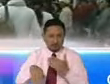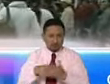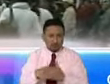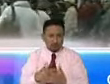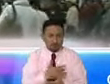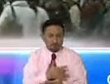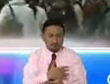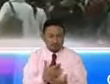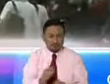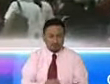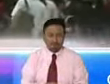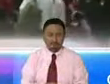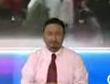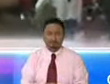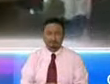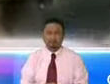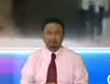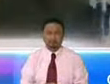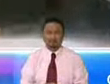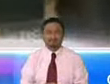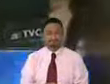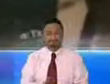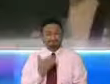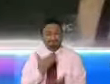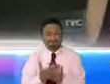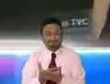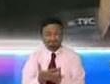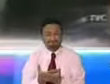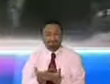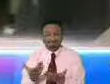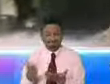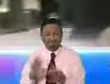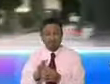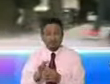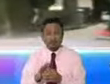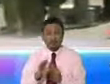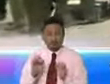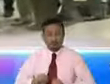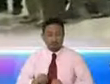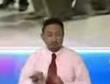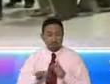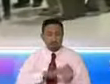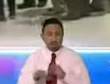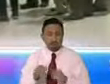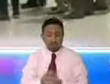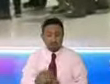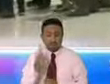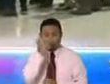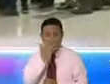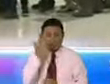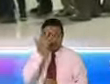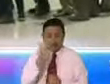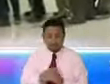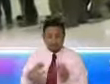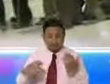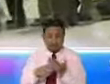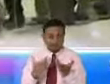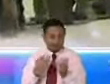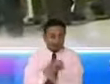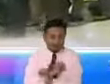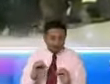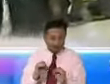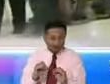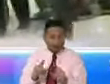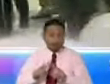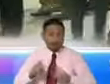harán uso de este feriado. Muchas gracias, muy amable. Compañeras, comentarles también que a Esmeraldas no hay pasajes, pero sí hay buses